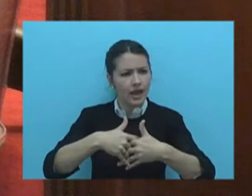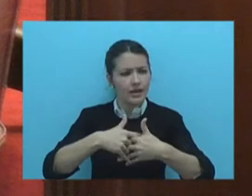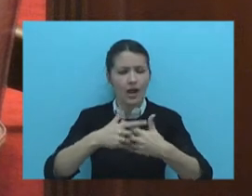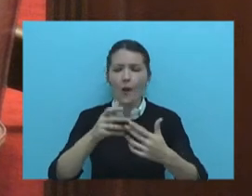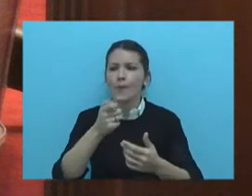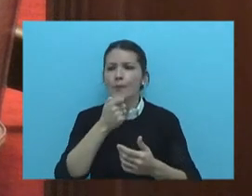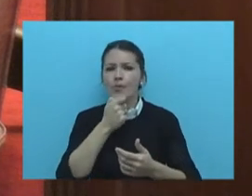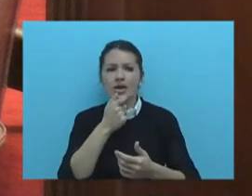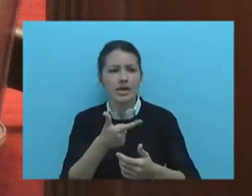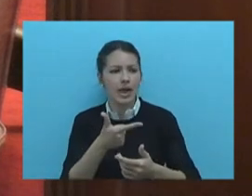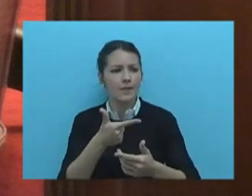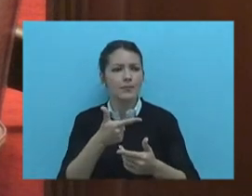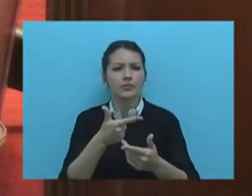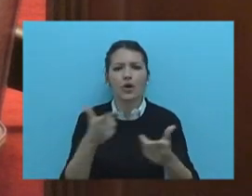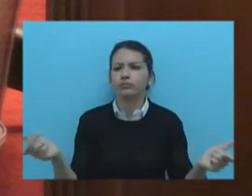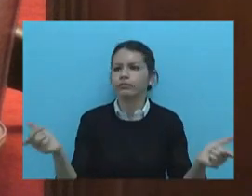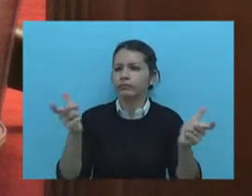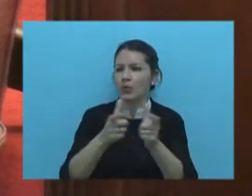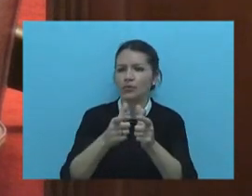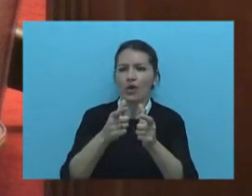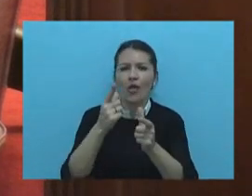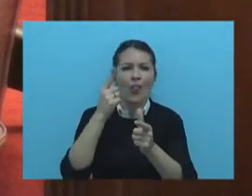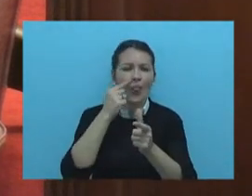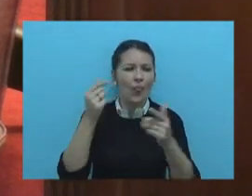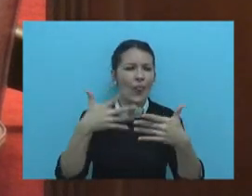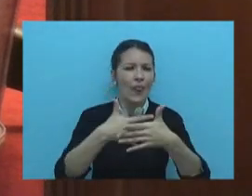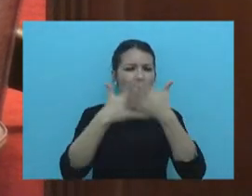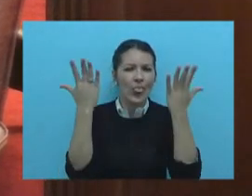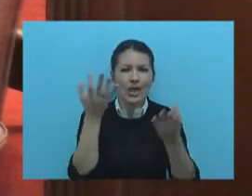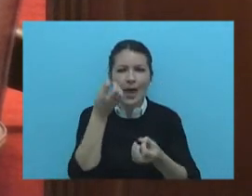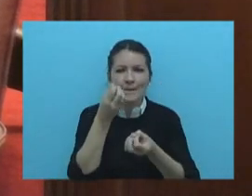Utilizamos, o sea, como elemento la reunión del Día de la Primavera o Día del Estudiante